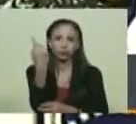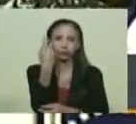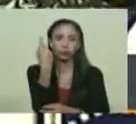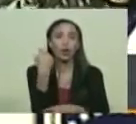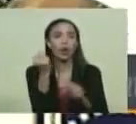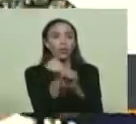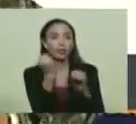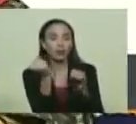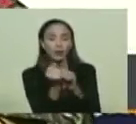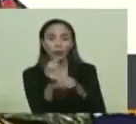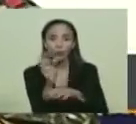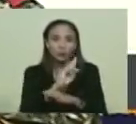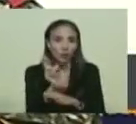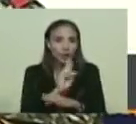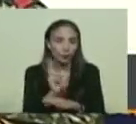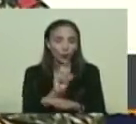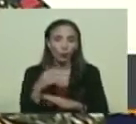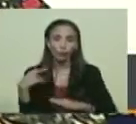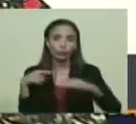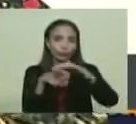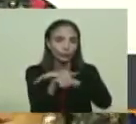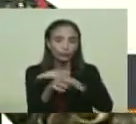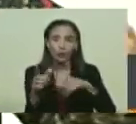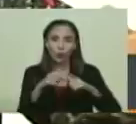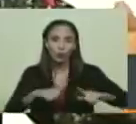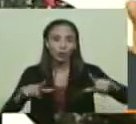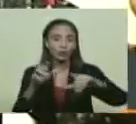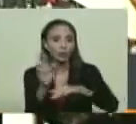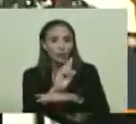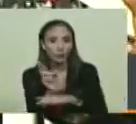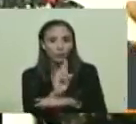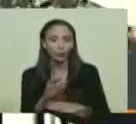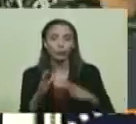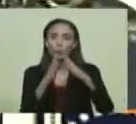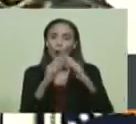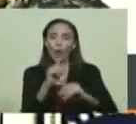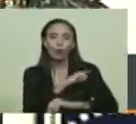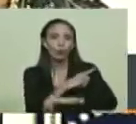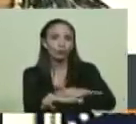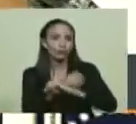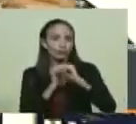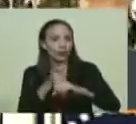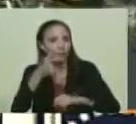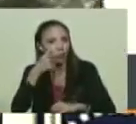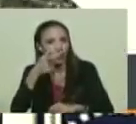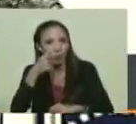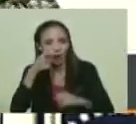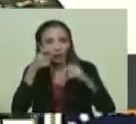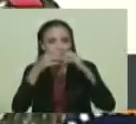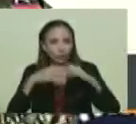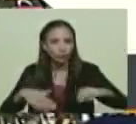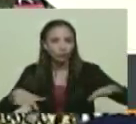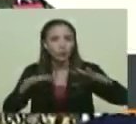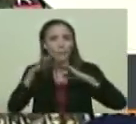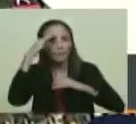y reacción inmediata. Y debe tener todas las fuerzas policiales y